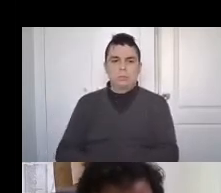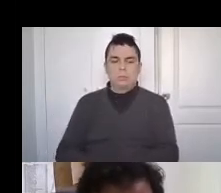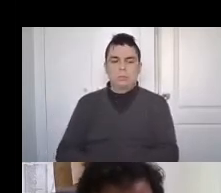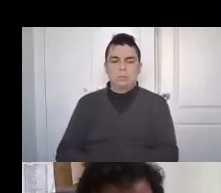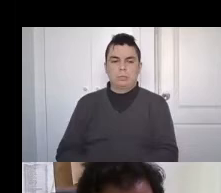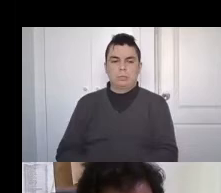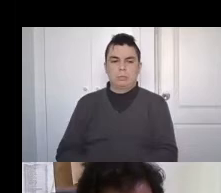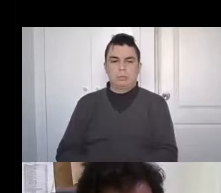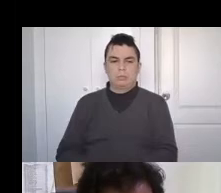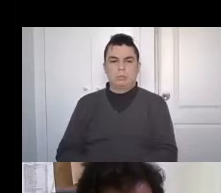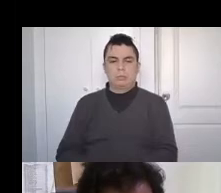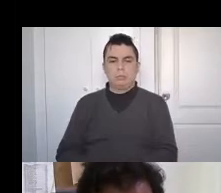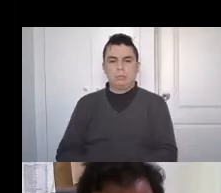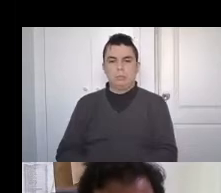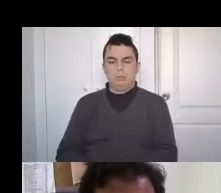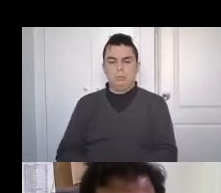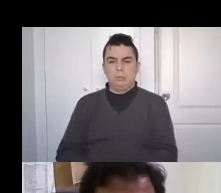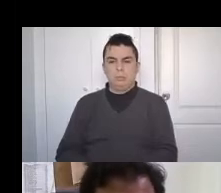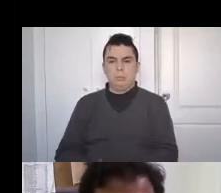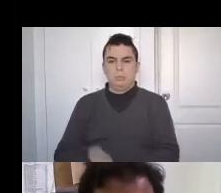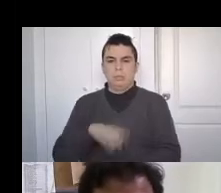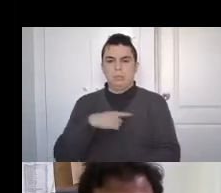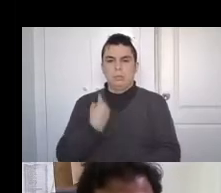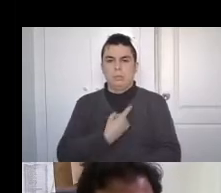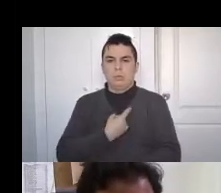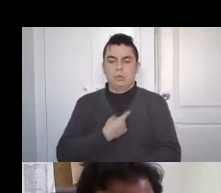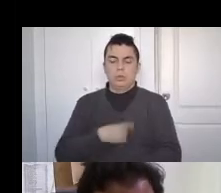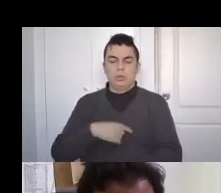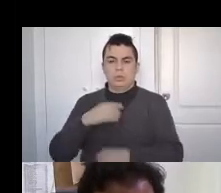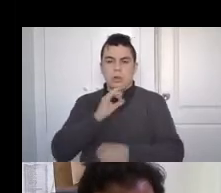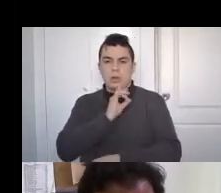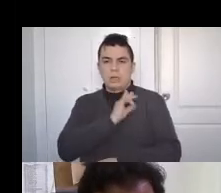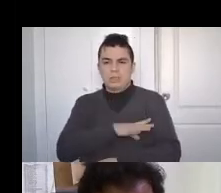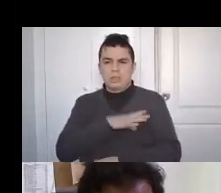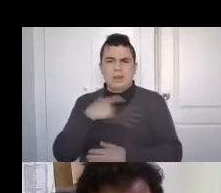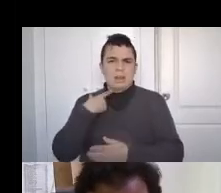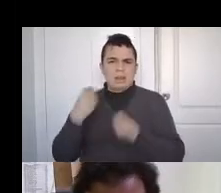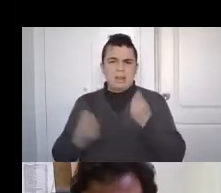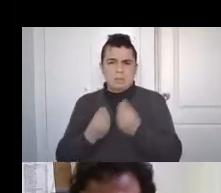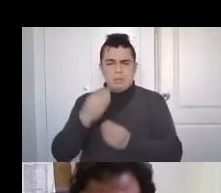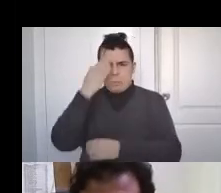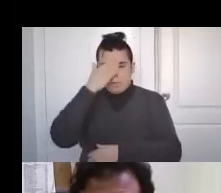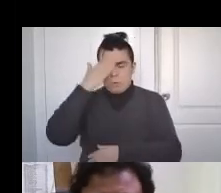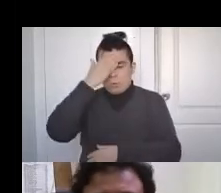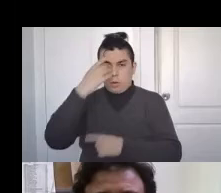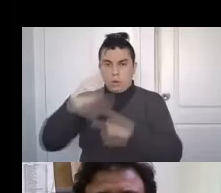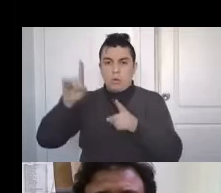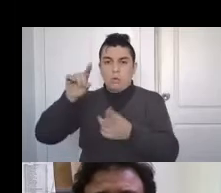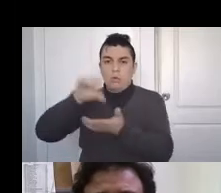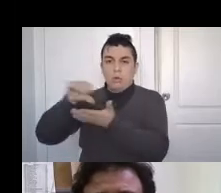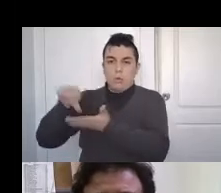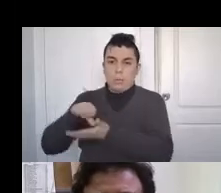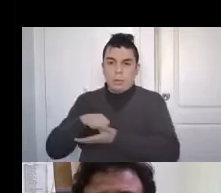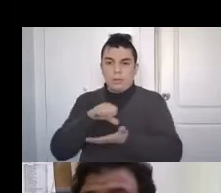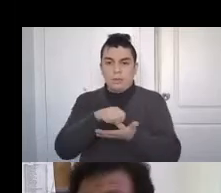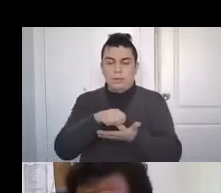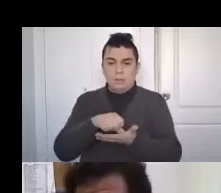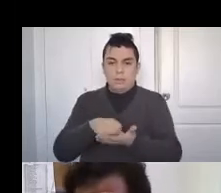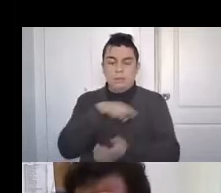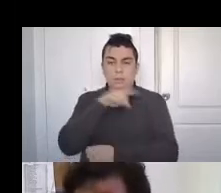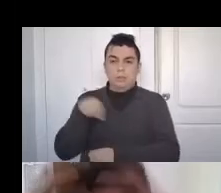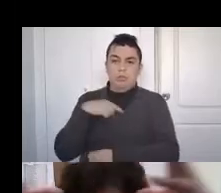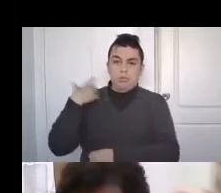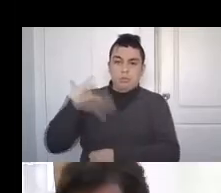Entonces, ¿qué circula en Chile con respecto a otros países? Porque es súper importante ver esto desde el punto de vista que